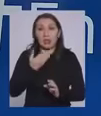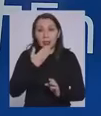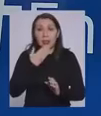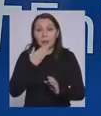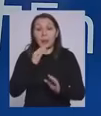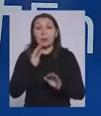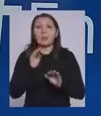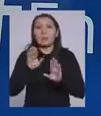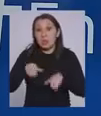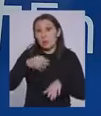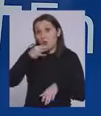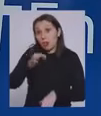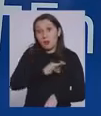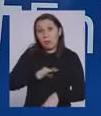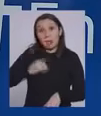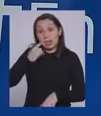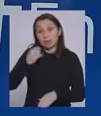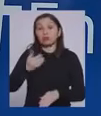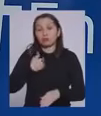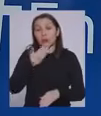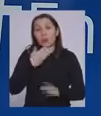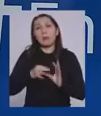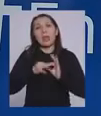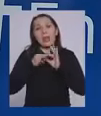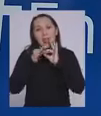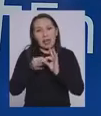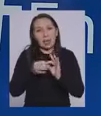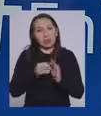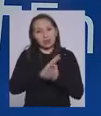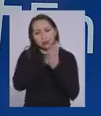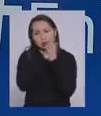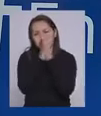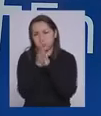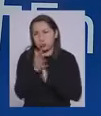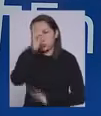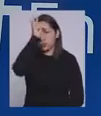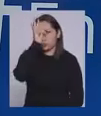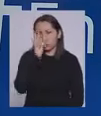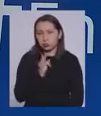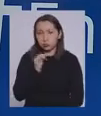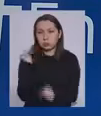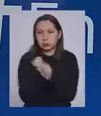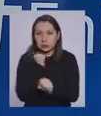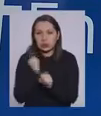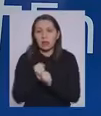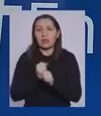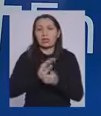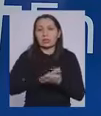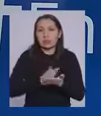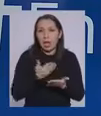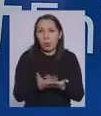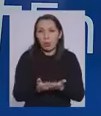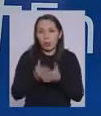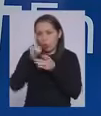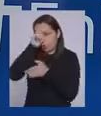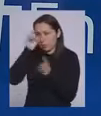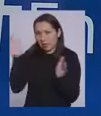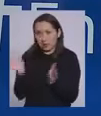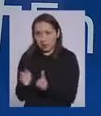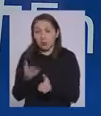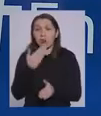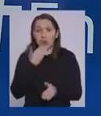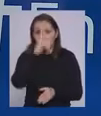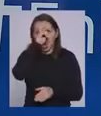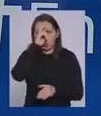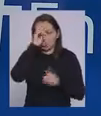sumándome a lo que dijo el ministro, me sumo a los agradecimientos de todos los funcionarios de los establecimientos de salud, tanto de atención primaria como